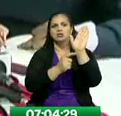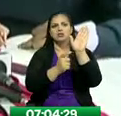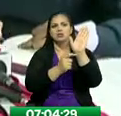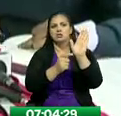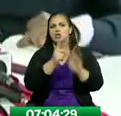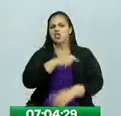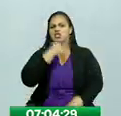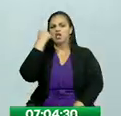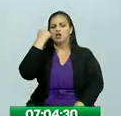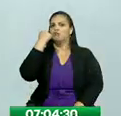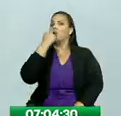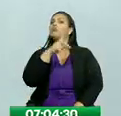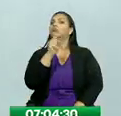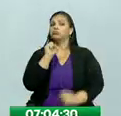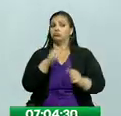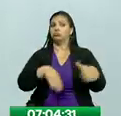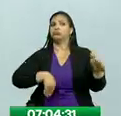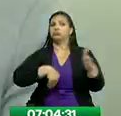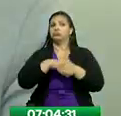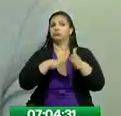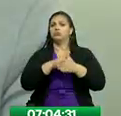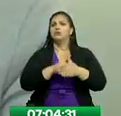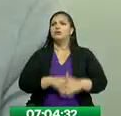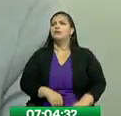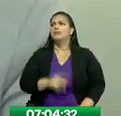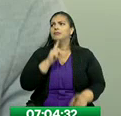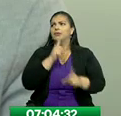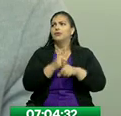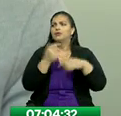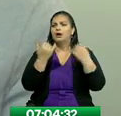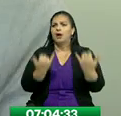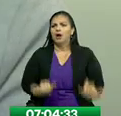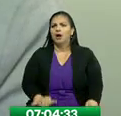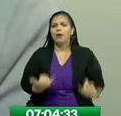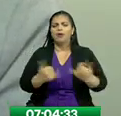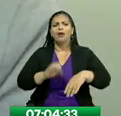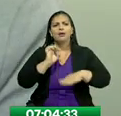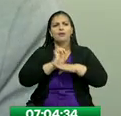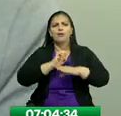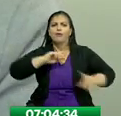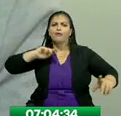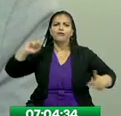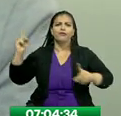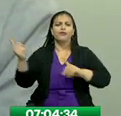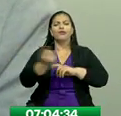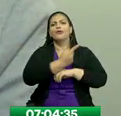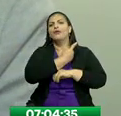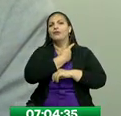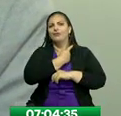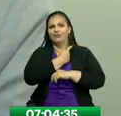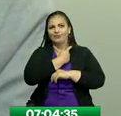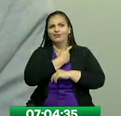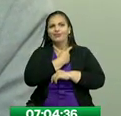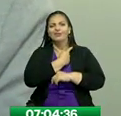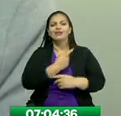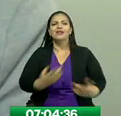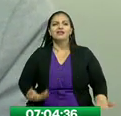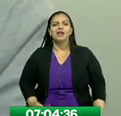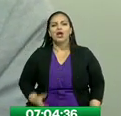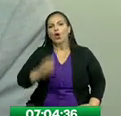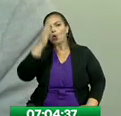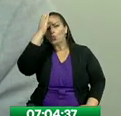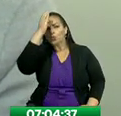paralela no es viable en el ecuador nuestro tal es un estado unitario eso que implica que no pueden